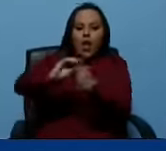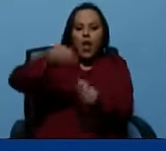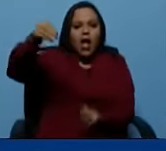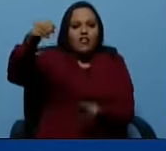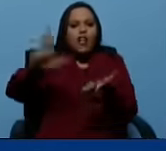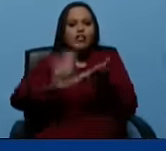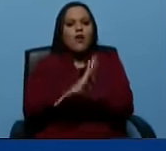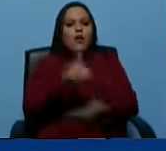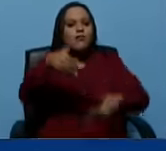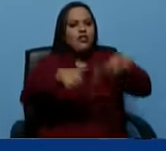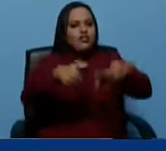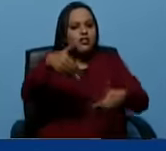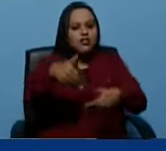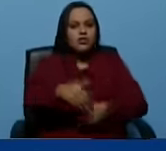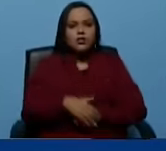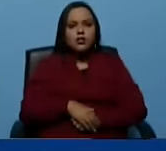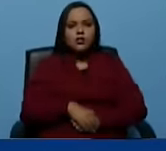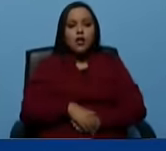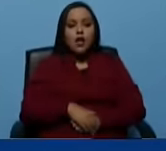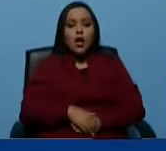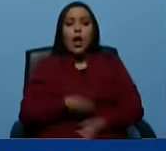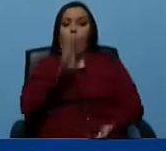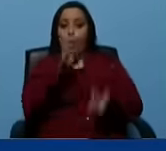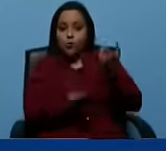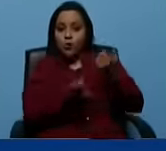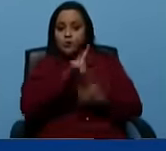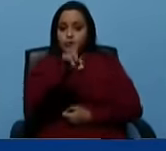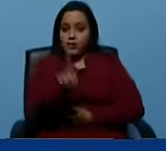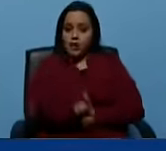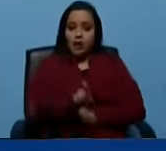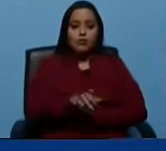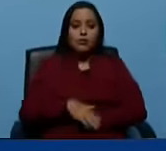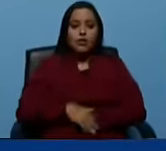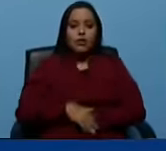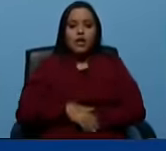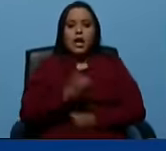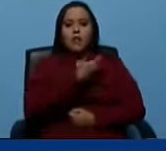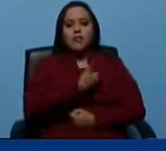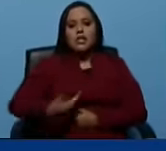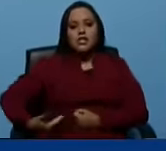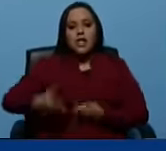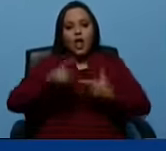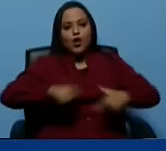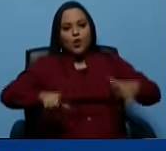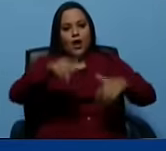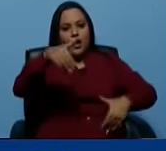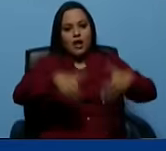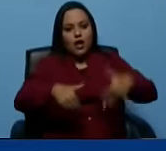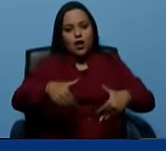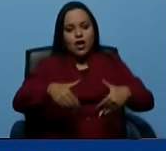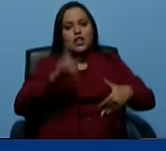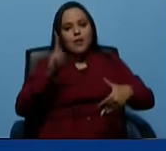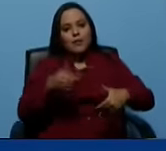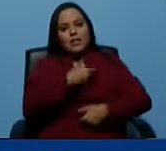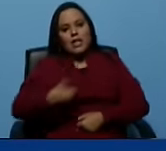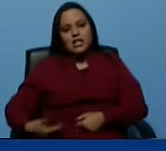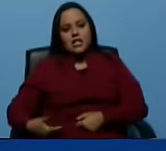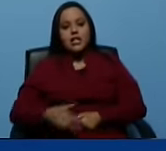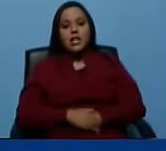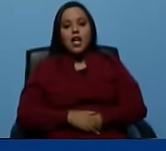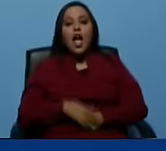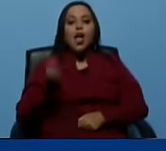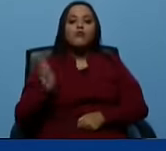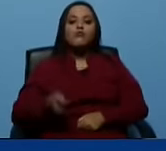de escrutinio? Y finalmente, la presidenta de la Sala Electoral, también presidenta de la